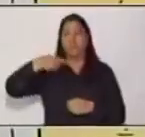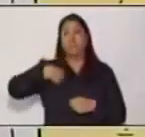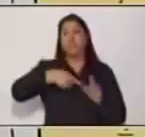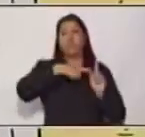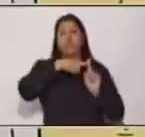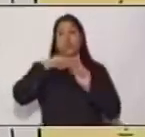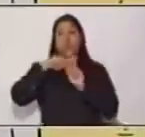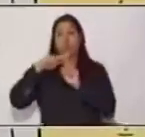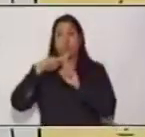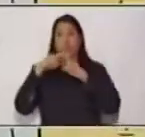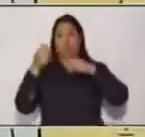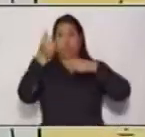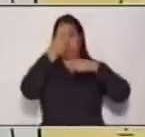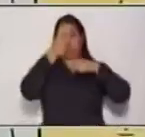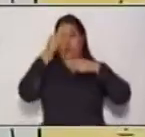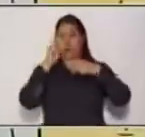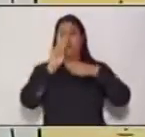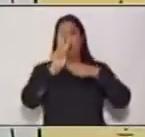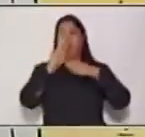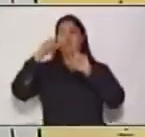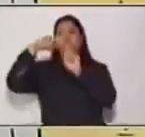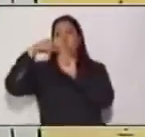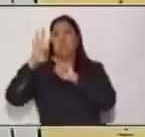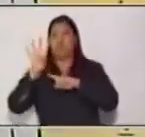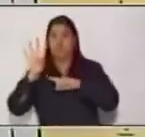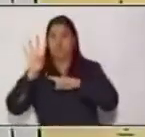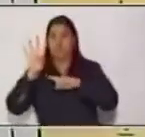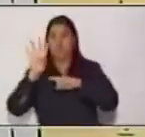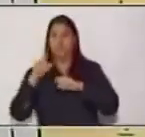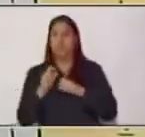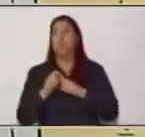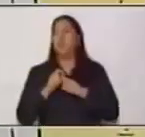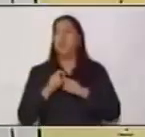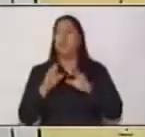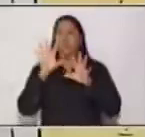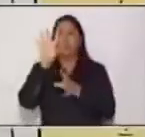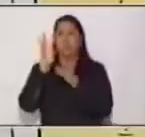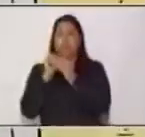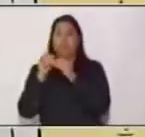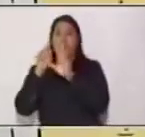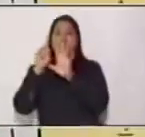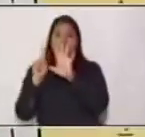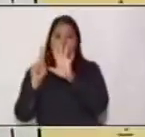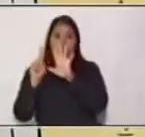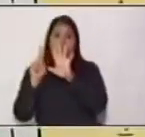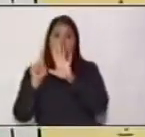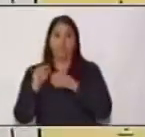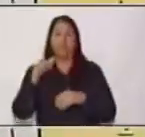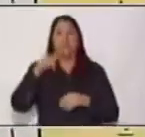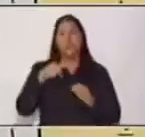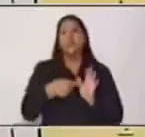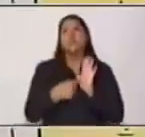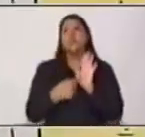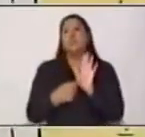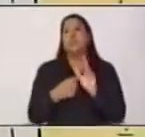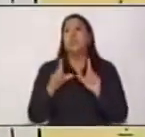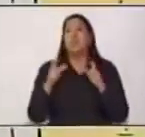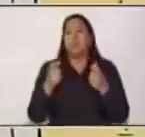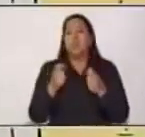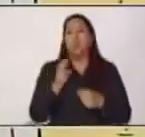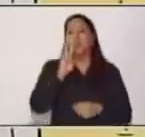sus exponentes. 2 más 4, 6. Ahora tenemos